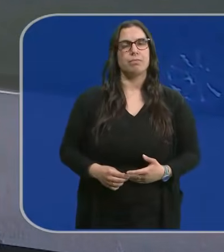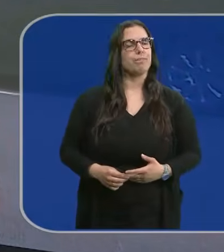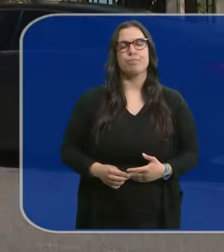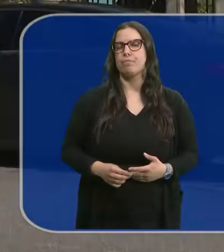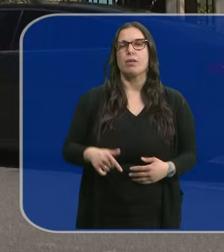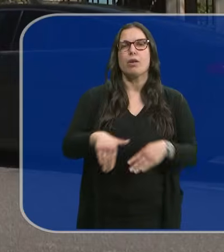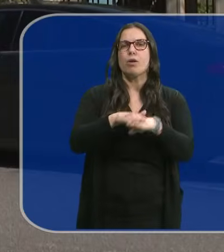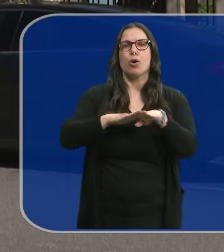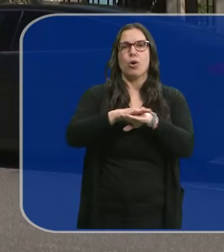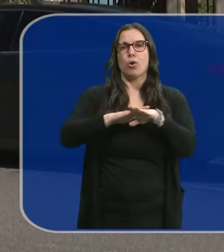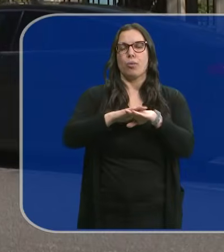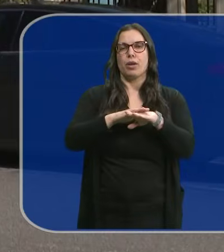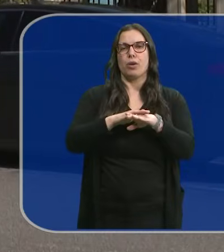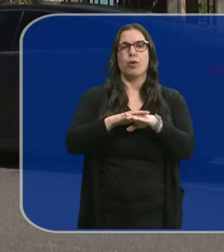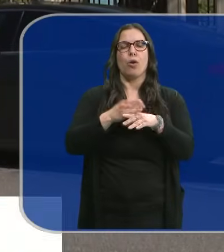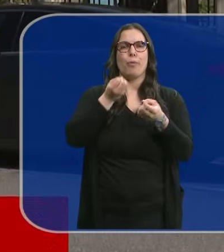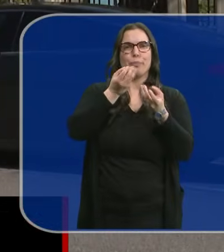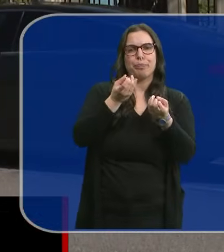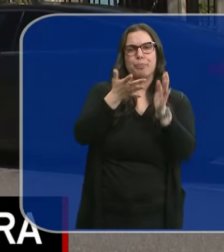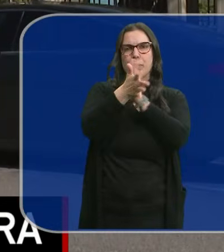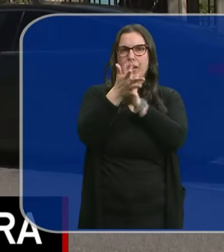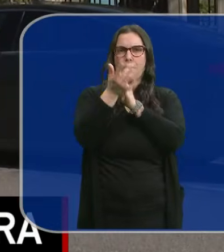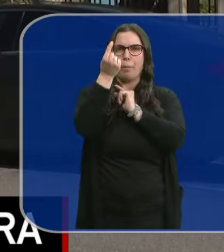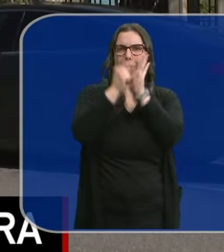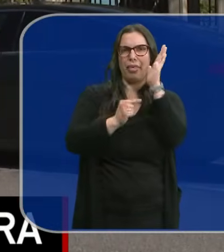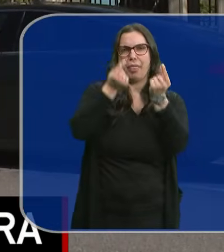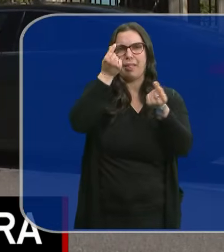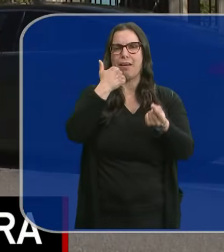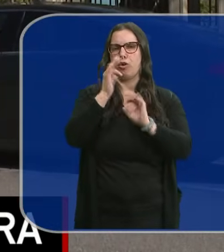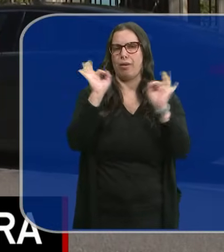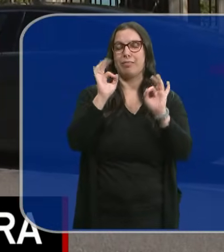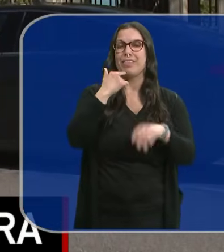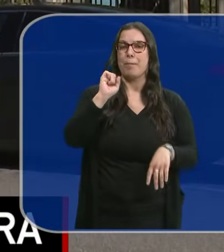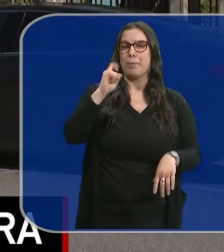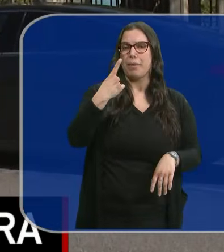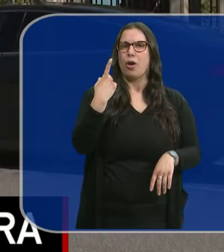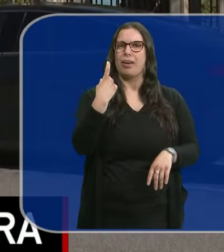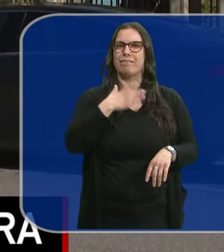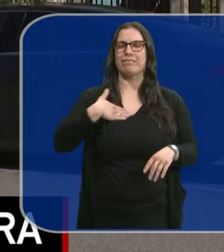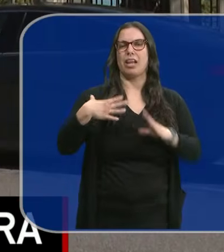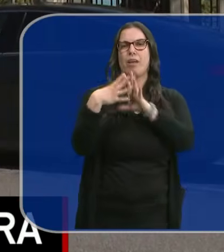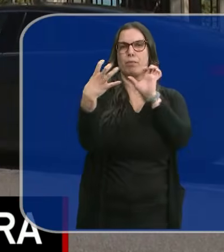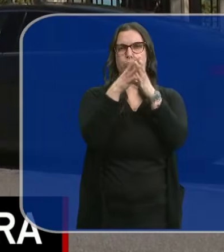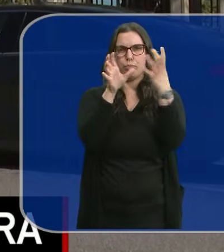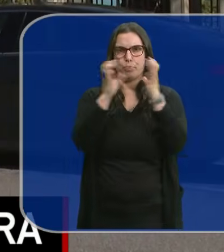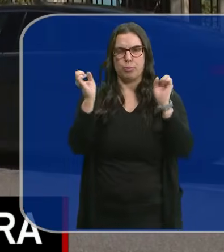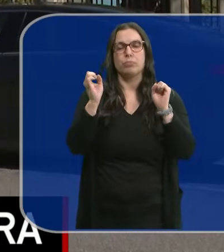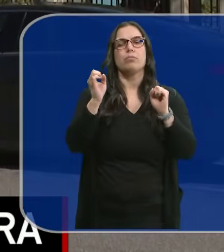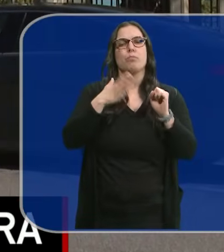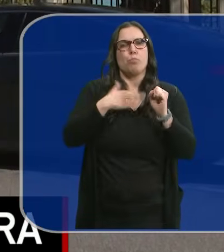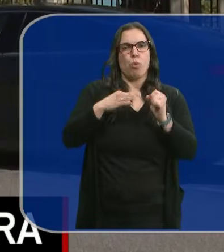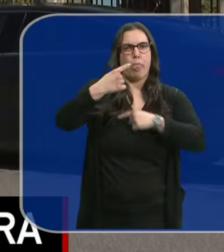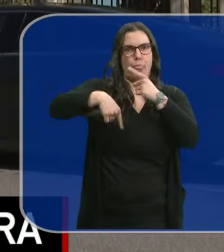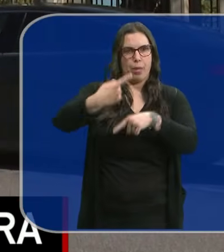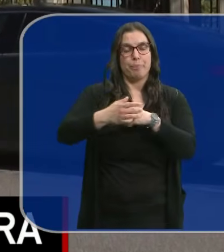No, Antonio, el Gobierno ni ha adelantado ni ha detallado ninguna de esas medidas. Dicen que por el momento buscan consenso y que no descartan ninguna. Lo que